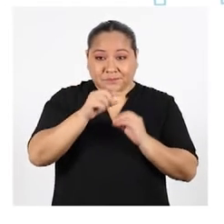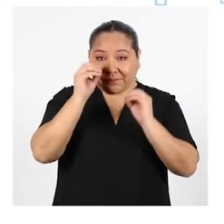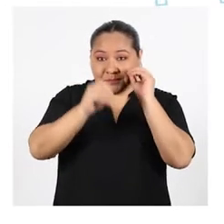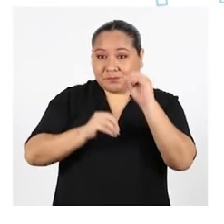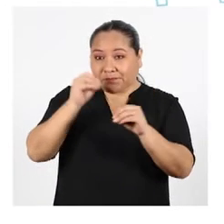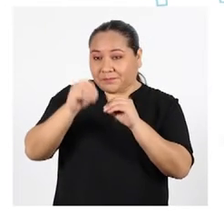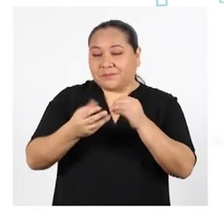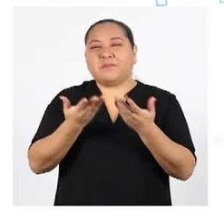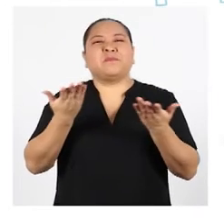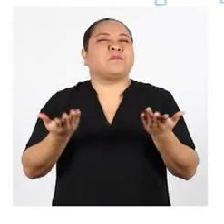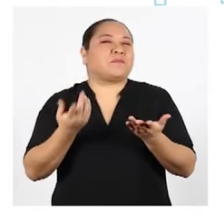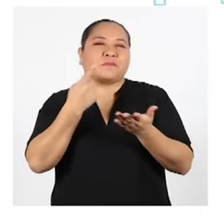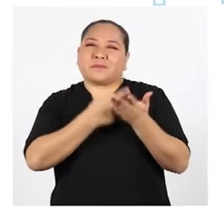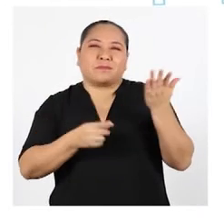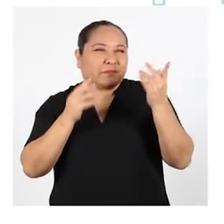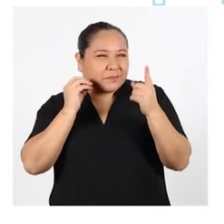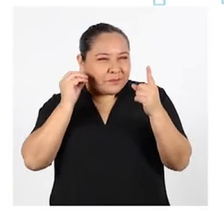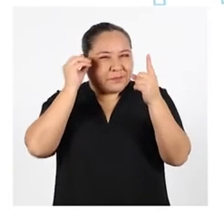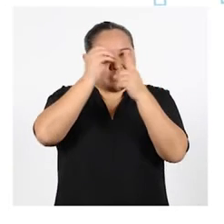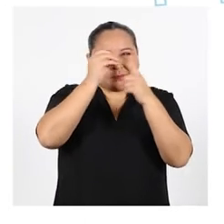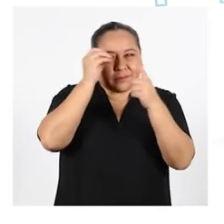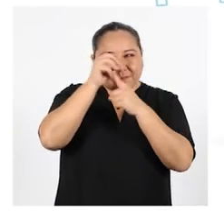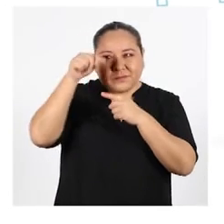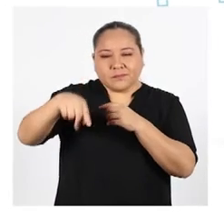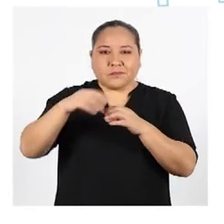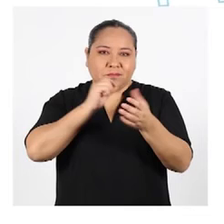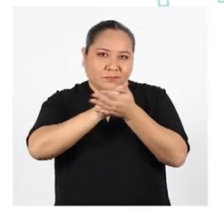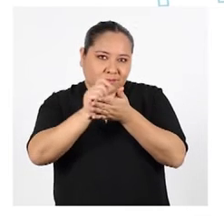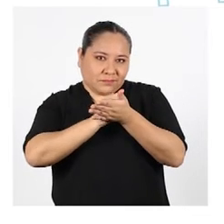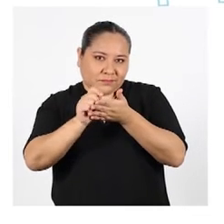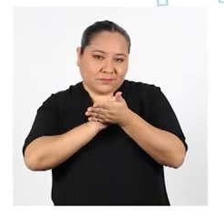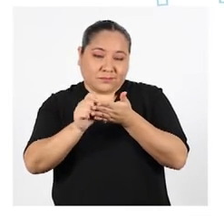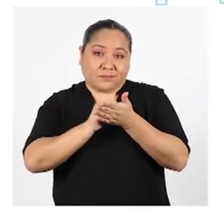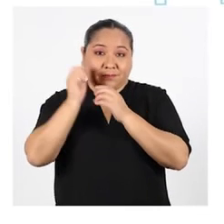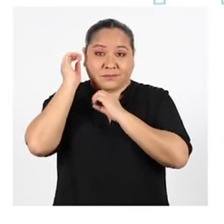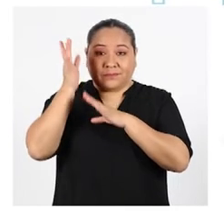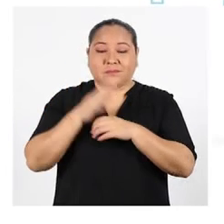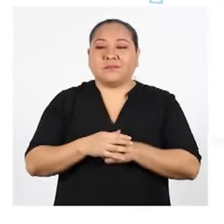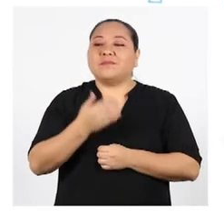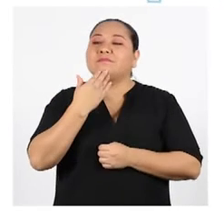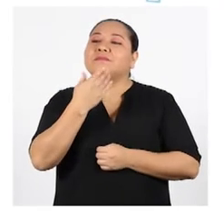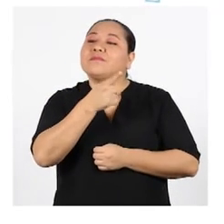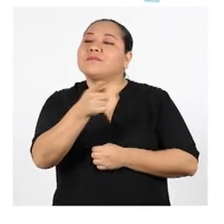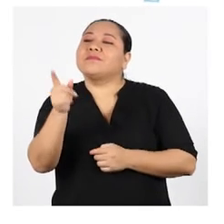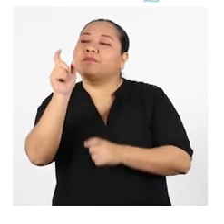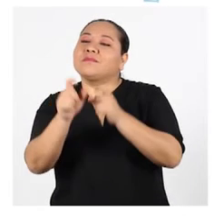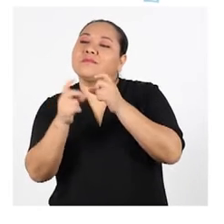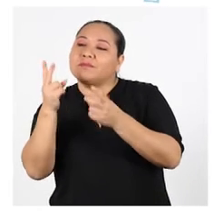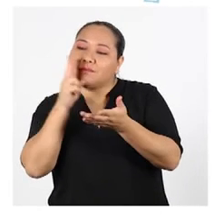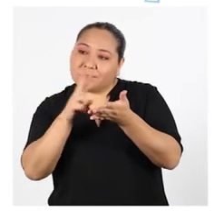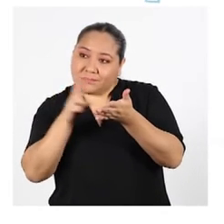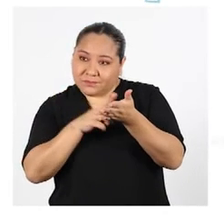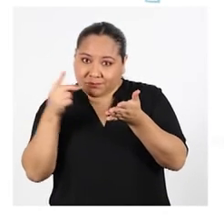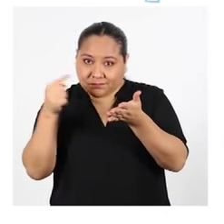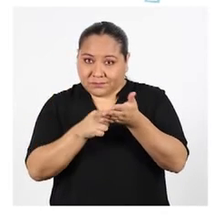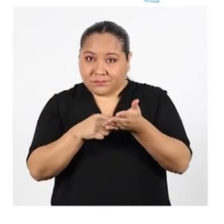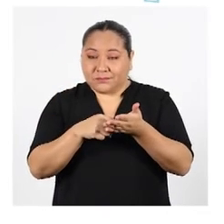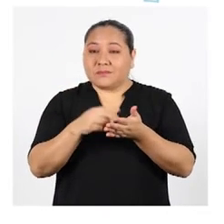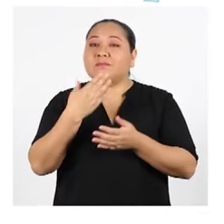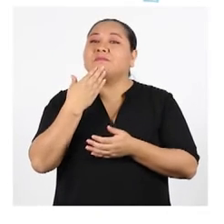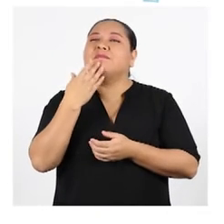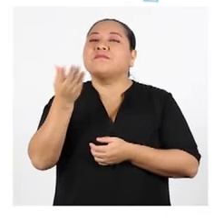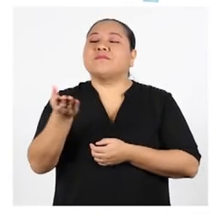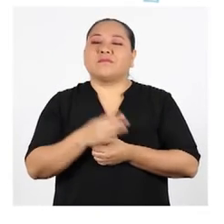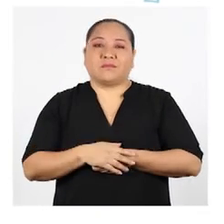que determinamos para qué voy a escribir un discurso y quiénes serán mi público, es